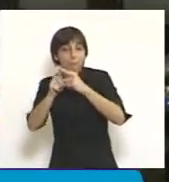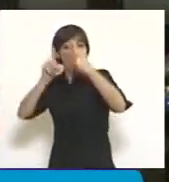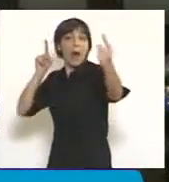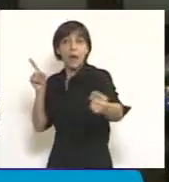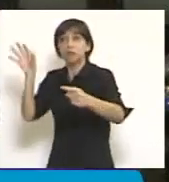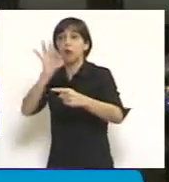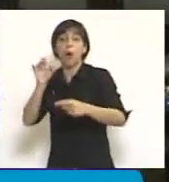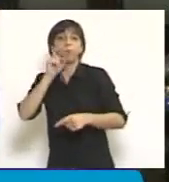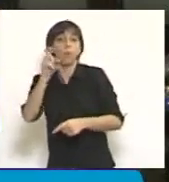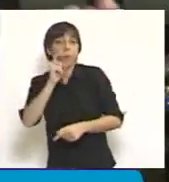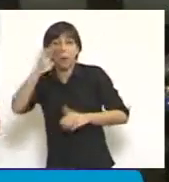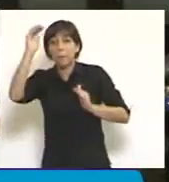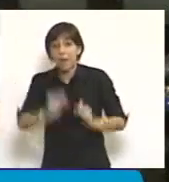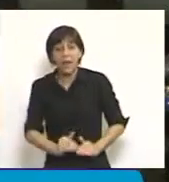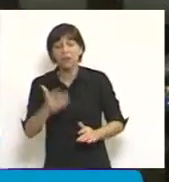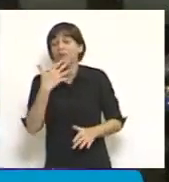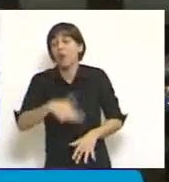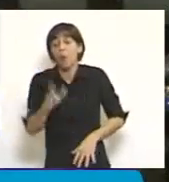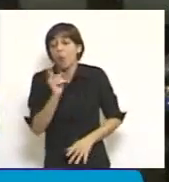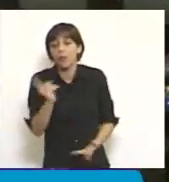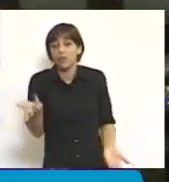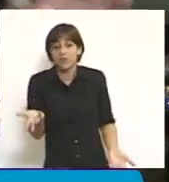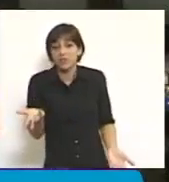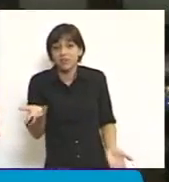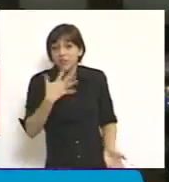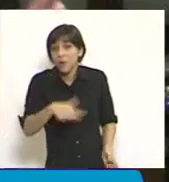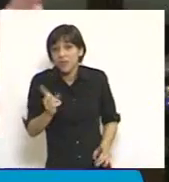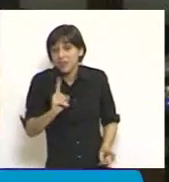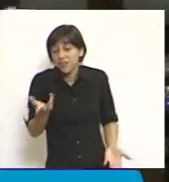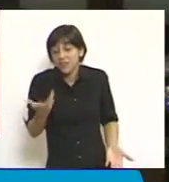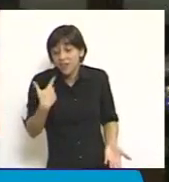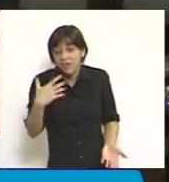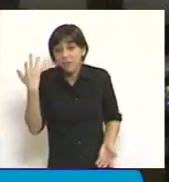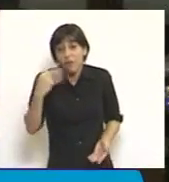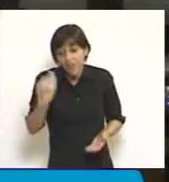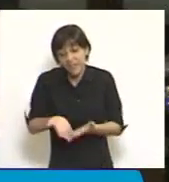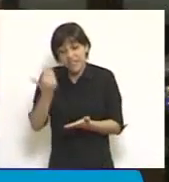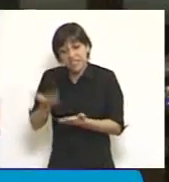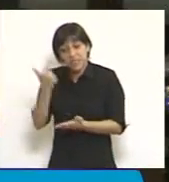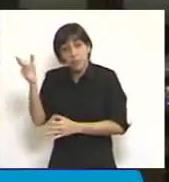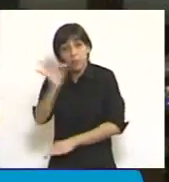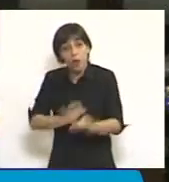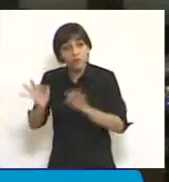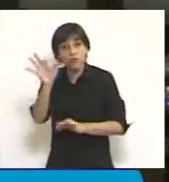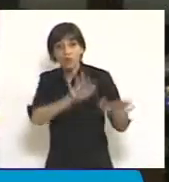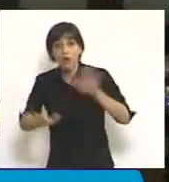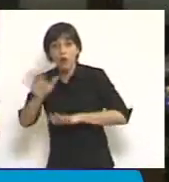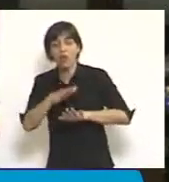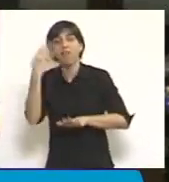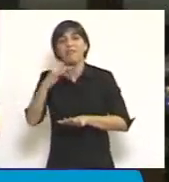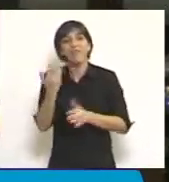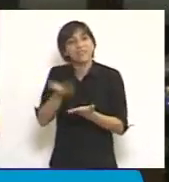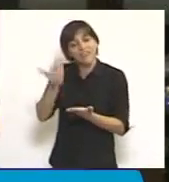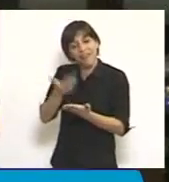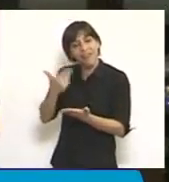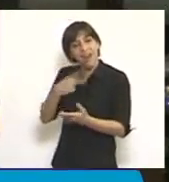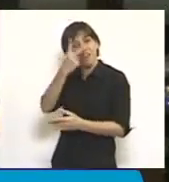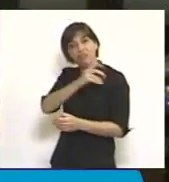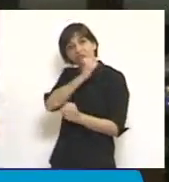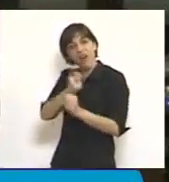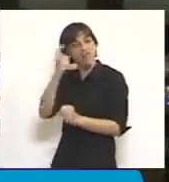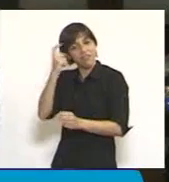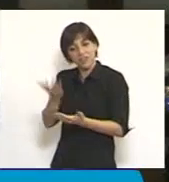y exactamente artículos del nuevo Código Procesal Penal? ¿Creen acaso que repitiéndolos van a tener más efecto, van a tener más